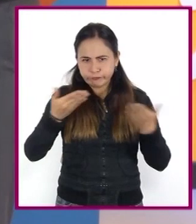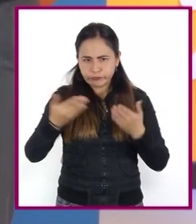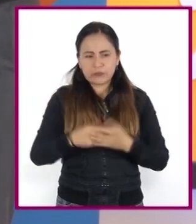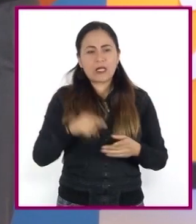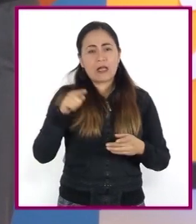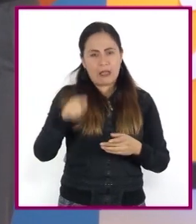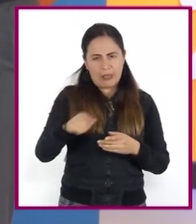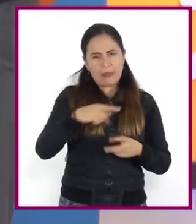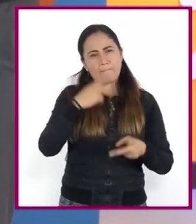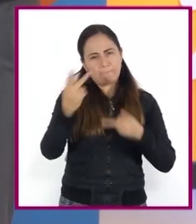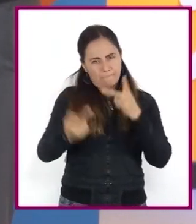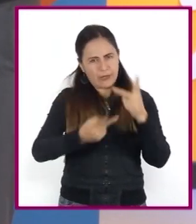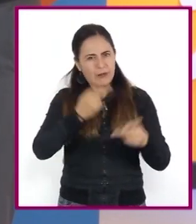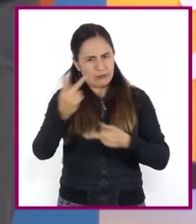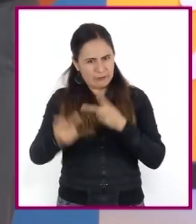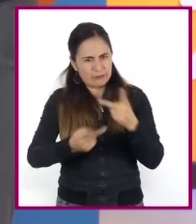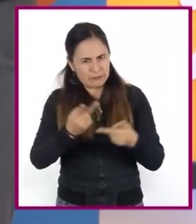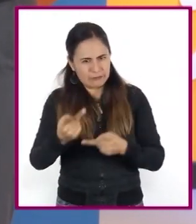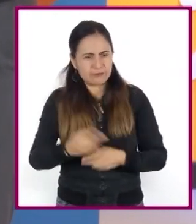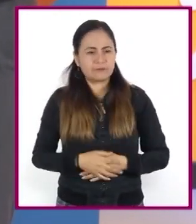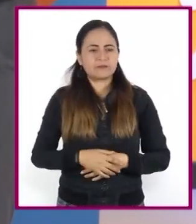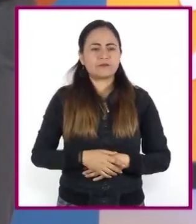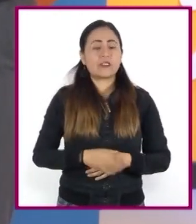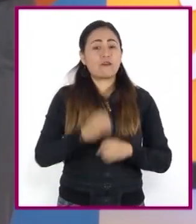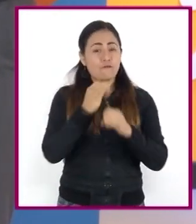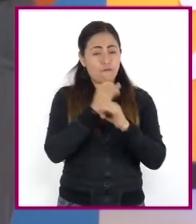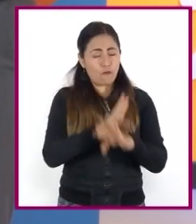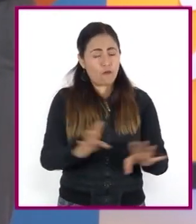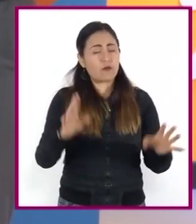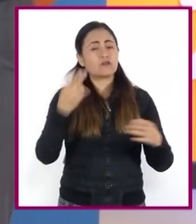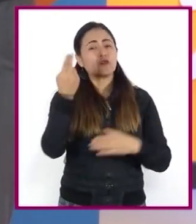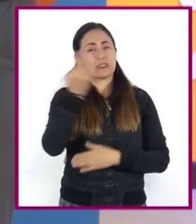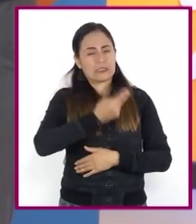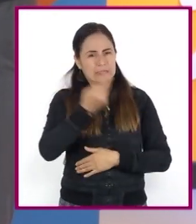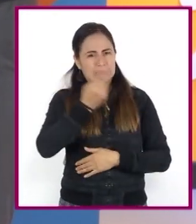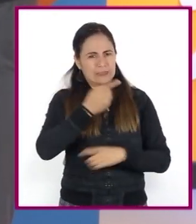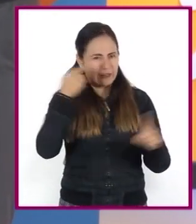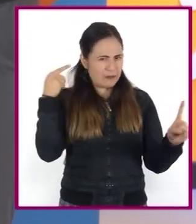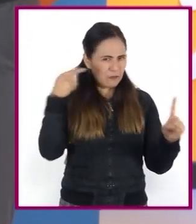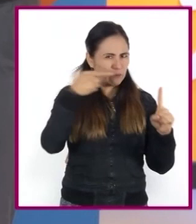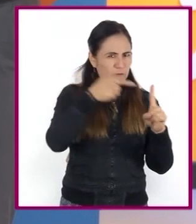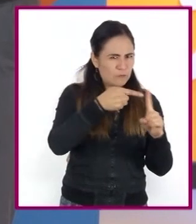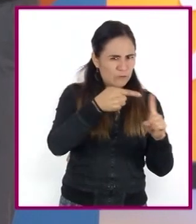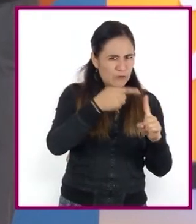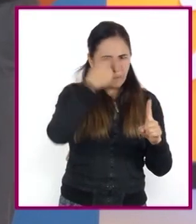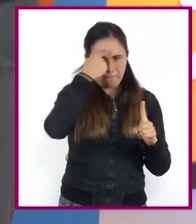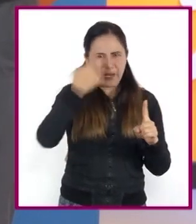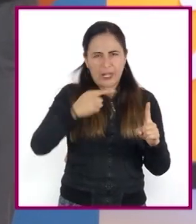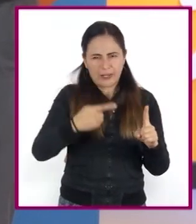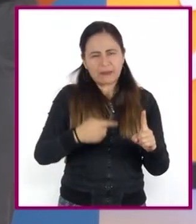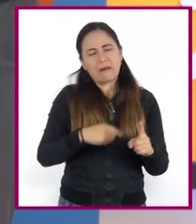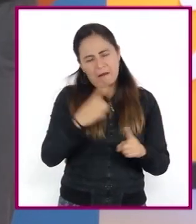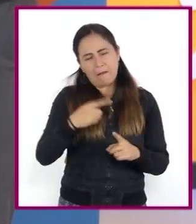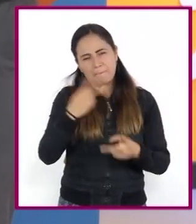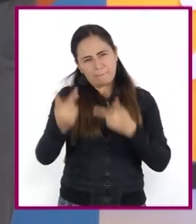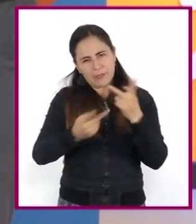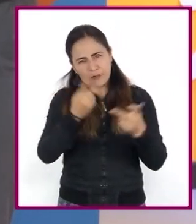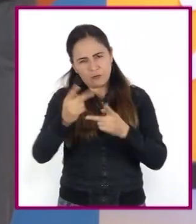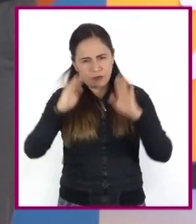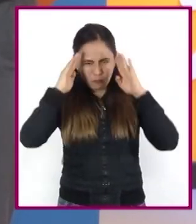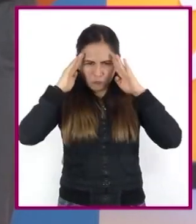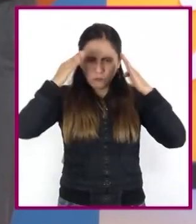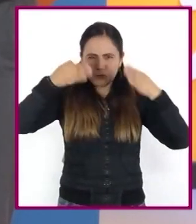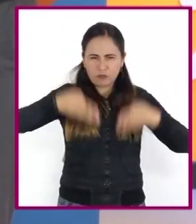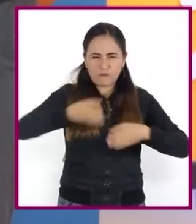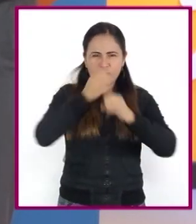entrevista para recolectar la información necesaria de acuerdo con el objetivo del censo, y fue necesario concentrar